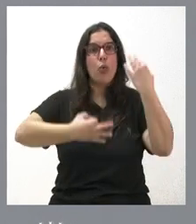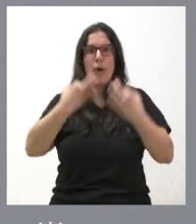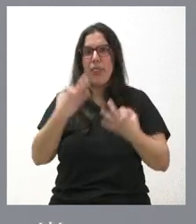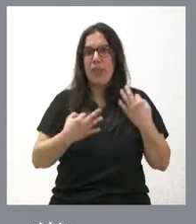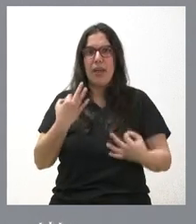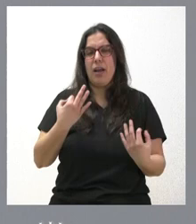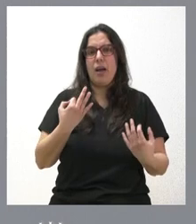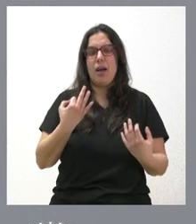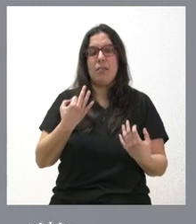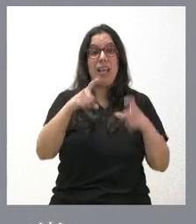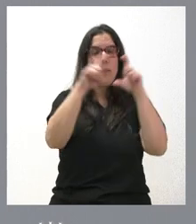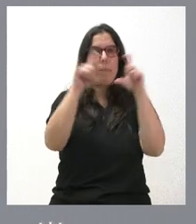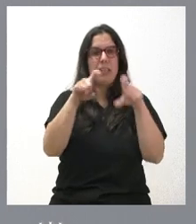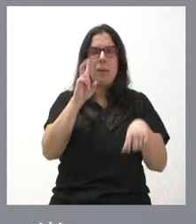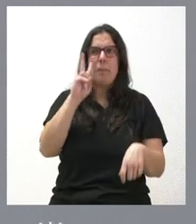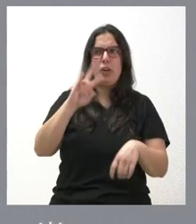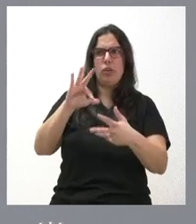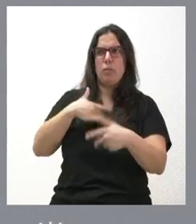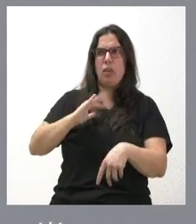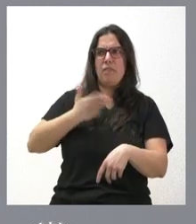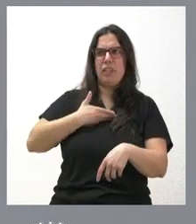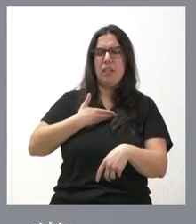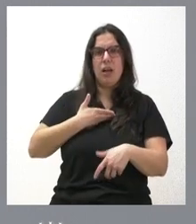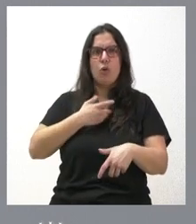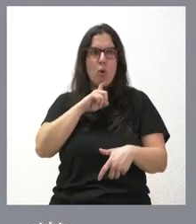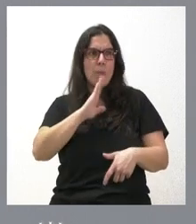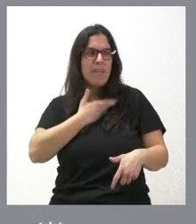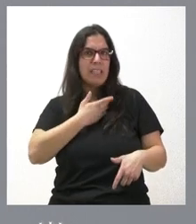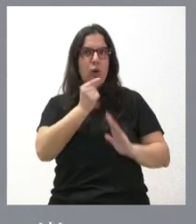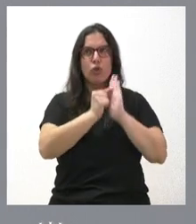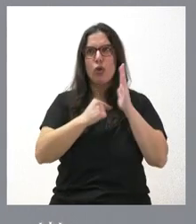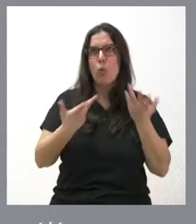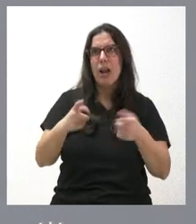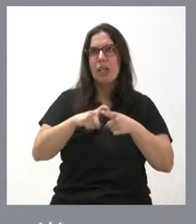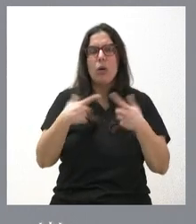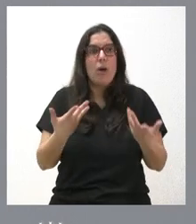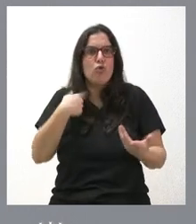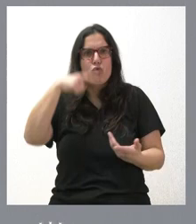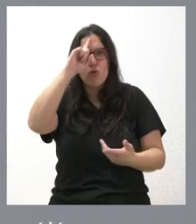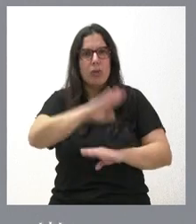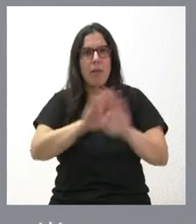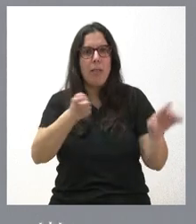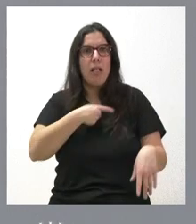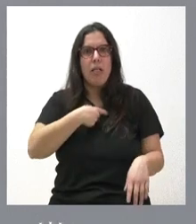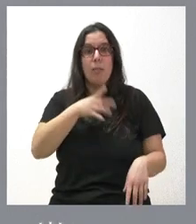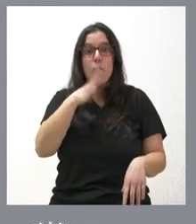han visto unas noticias que puede que les afecten pero no saben en qué medida en qué condiciones en Qué características y por tanto las empresas que tienen que tomar decisiones de